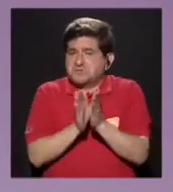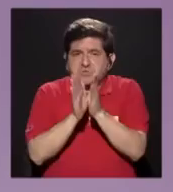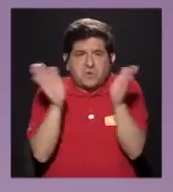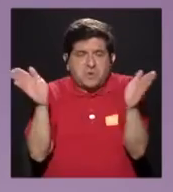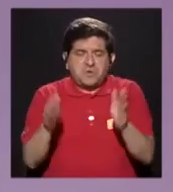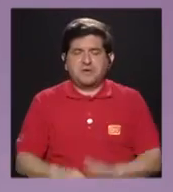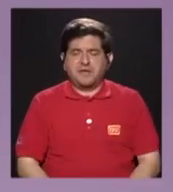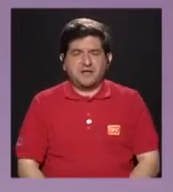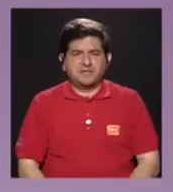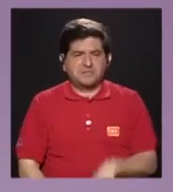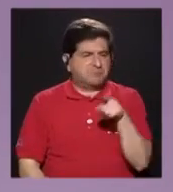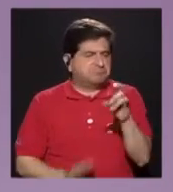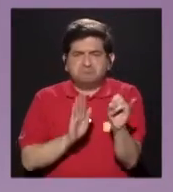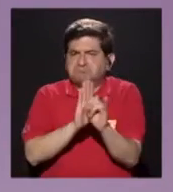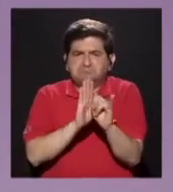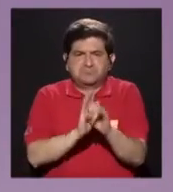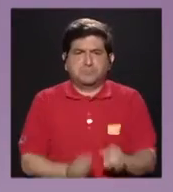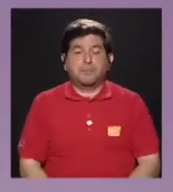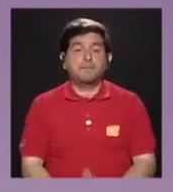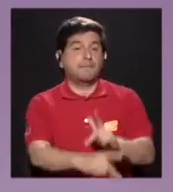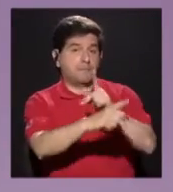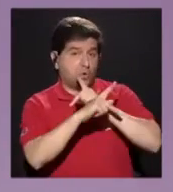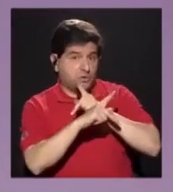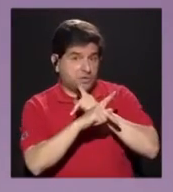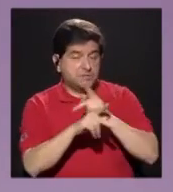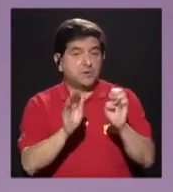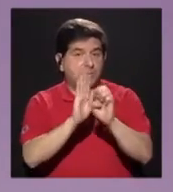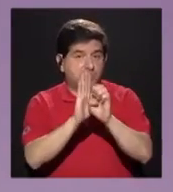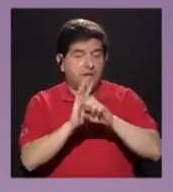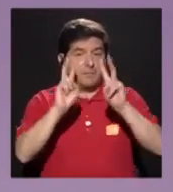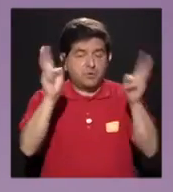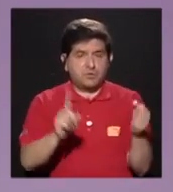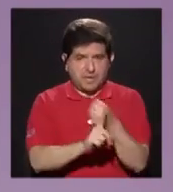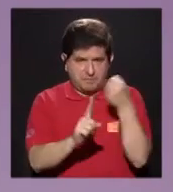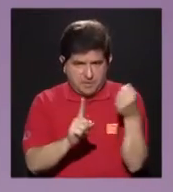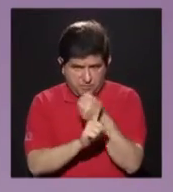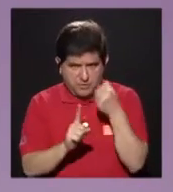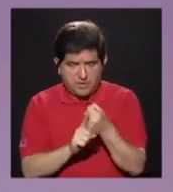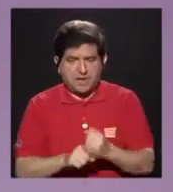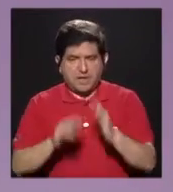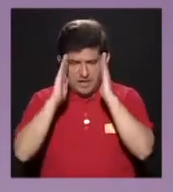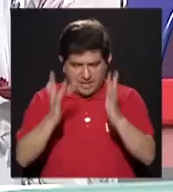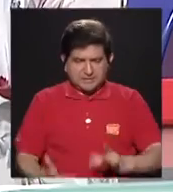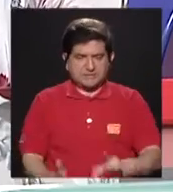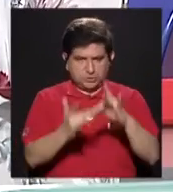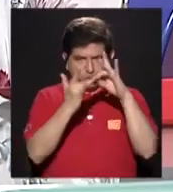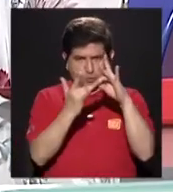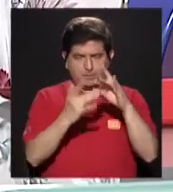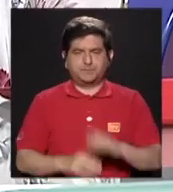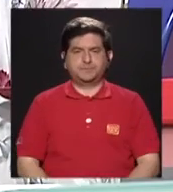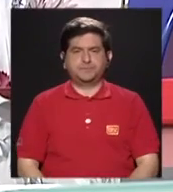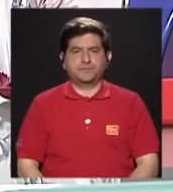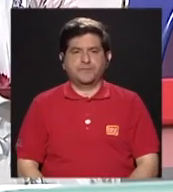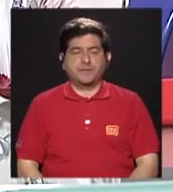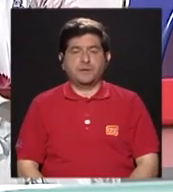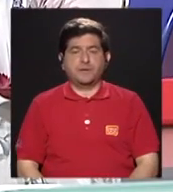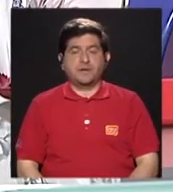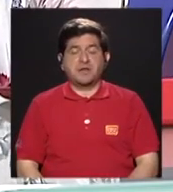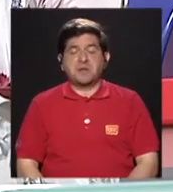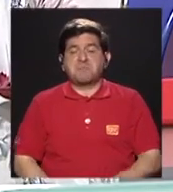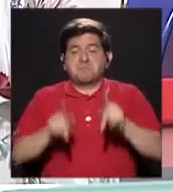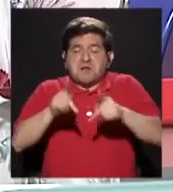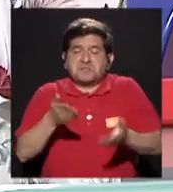lo común nos identifica como la protección del tema en el tema la violencia y la atención especializada en violencia para incluso interpretan